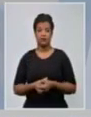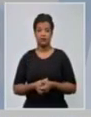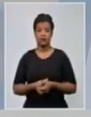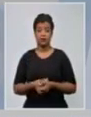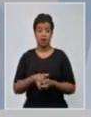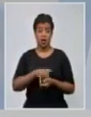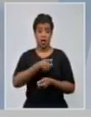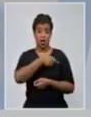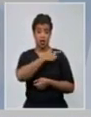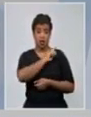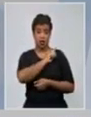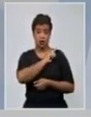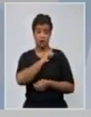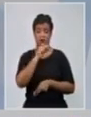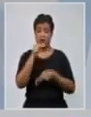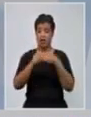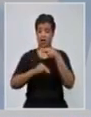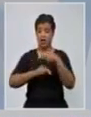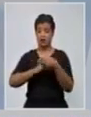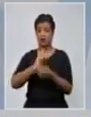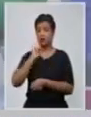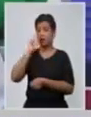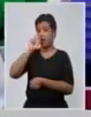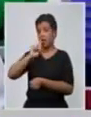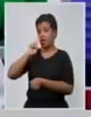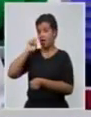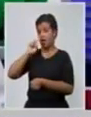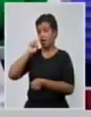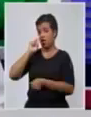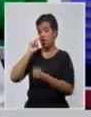Ayer se procesaron un total de